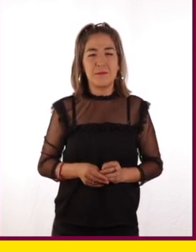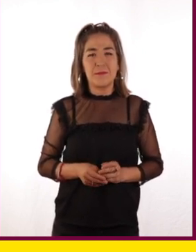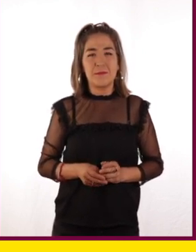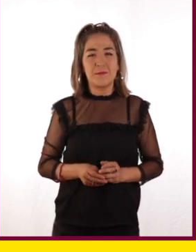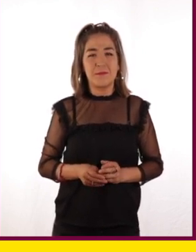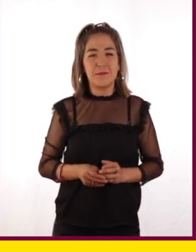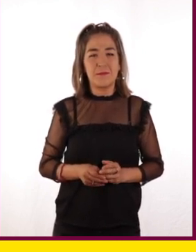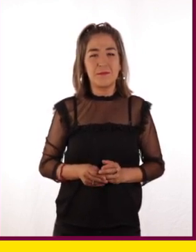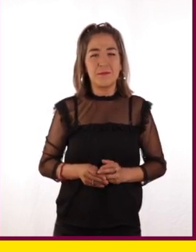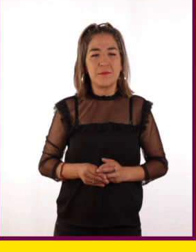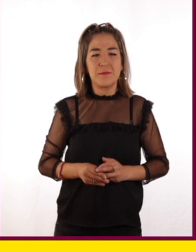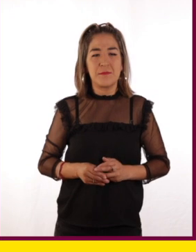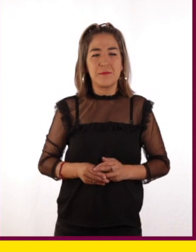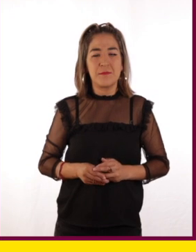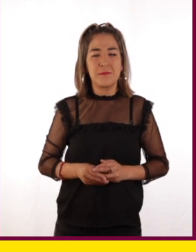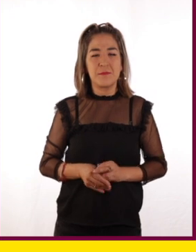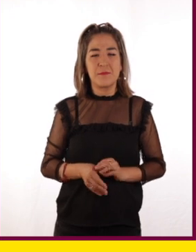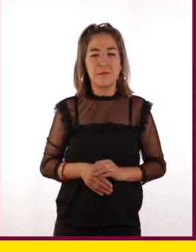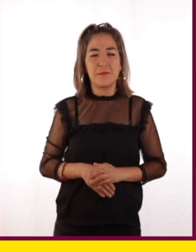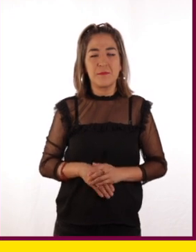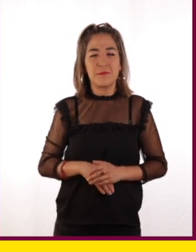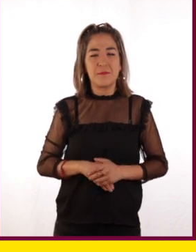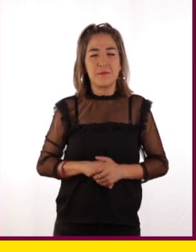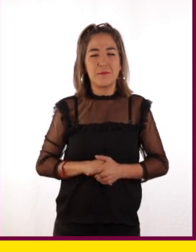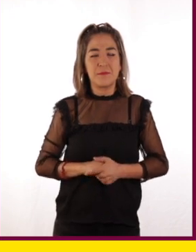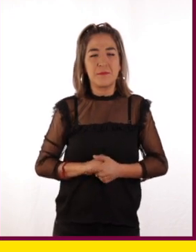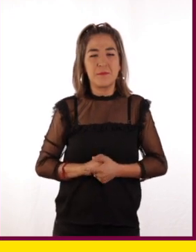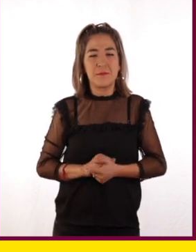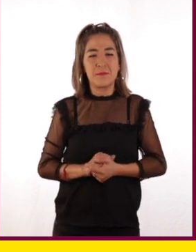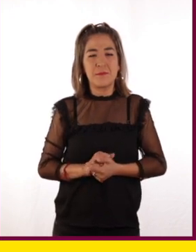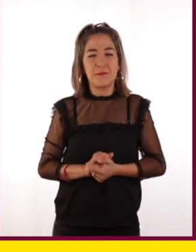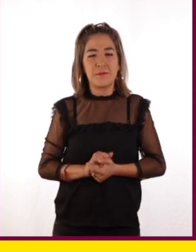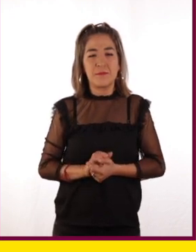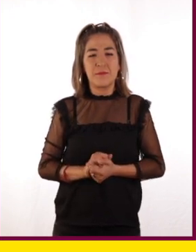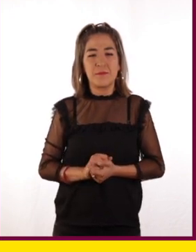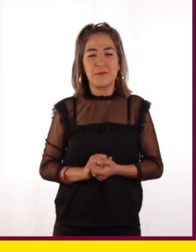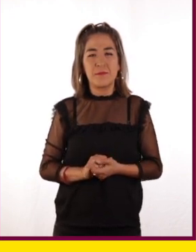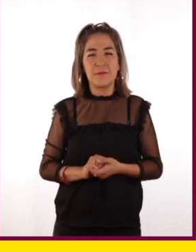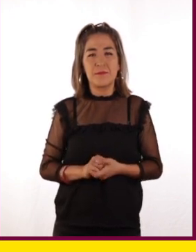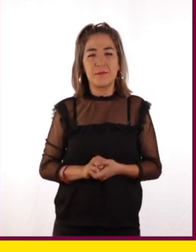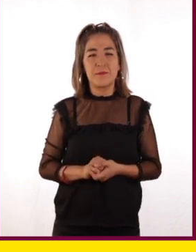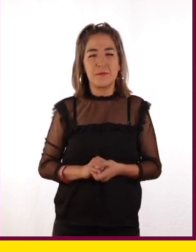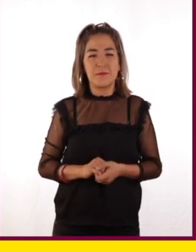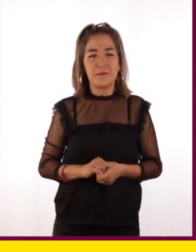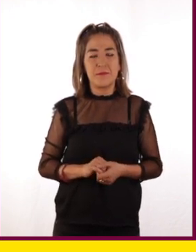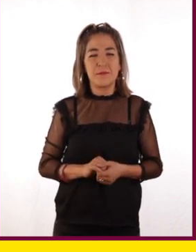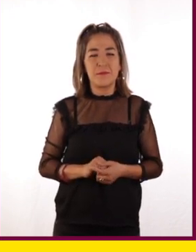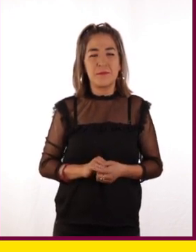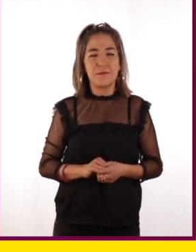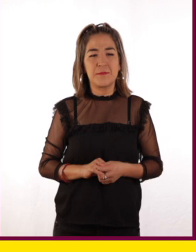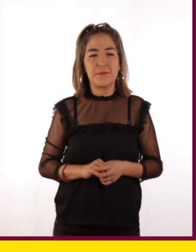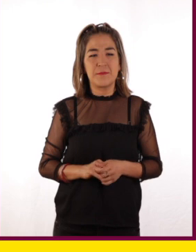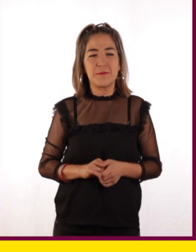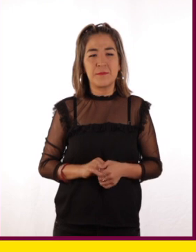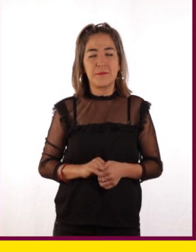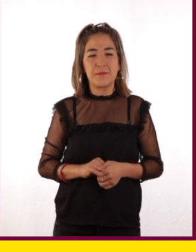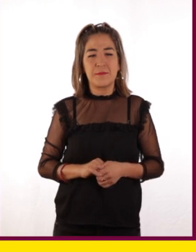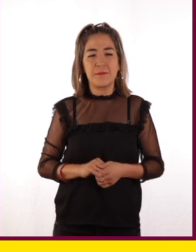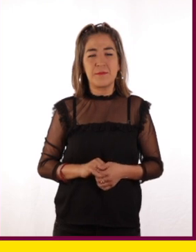o crayolas, o pueden utilizar colores como de color rojo, amarillo, azul, blanco y